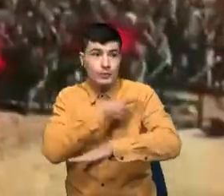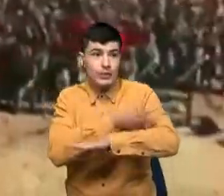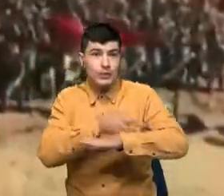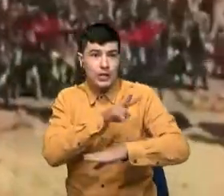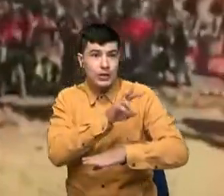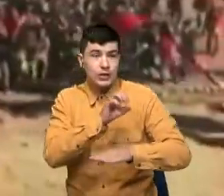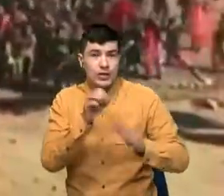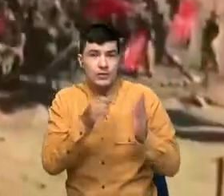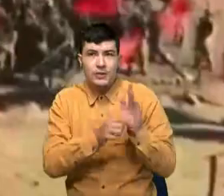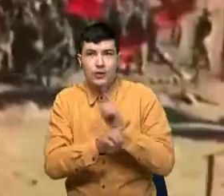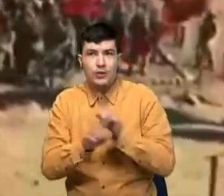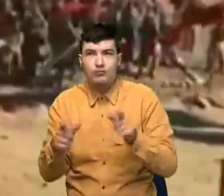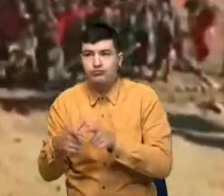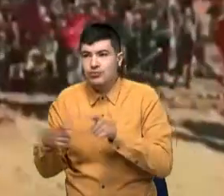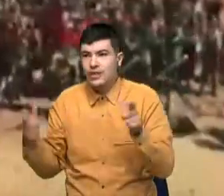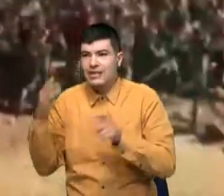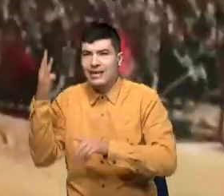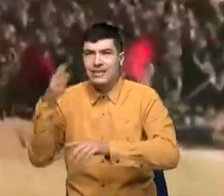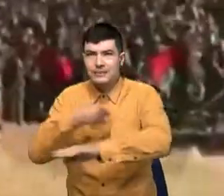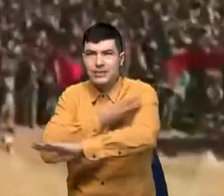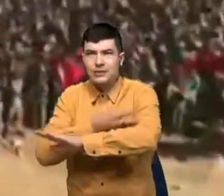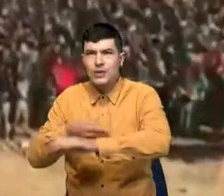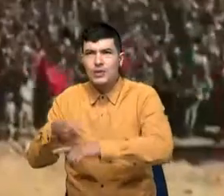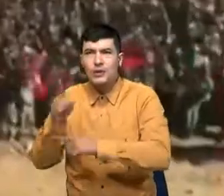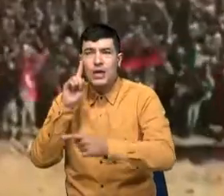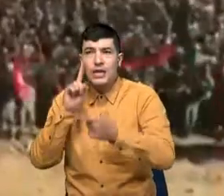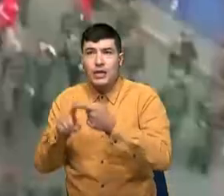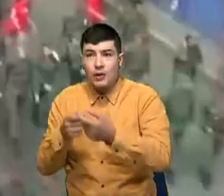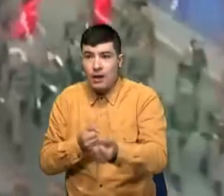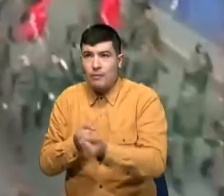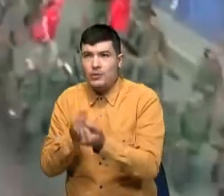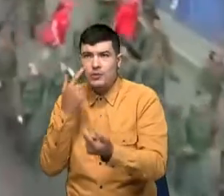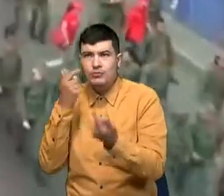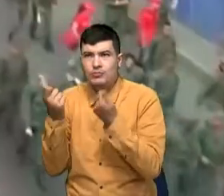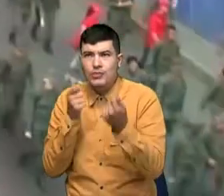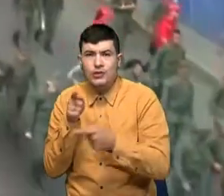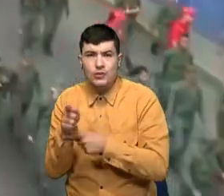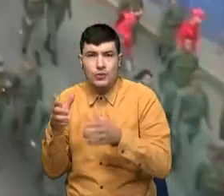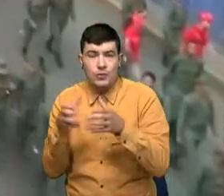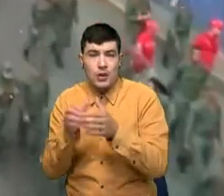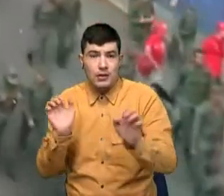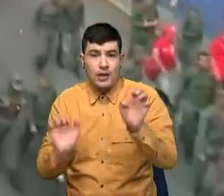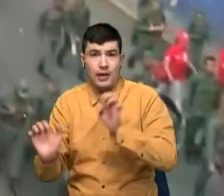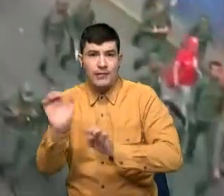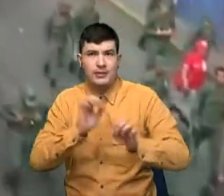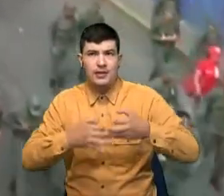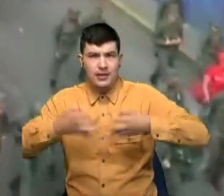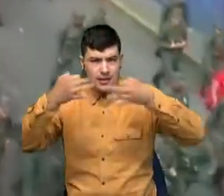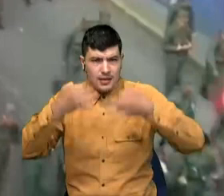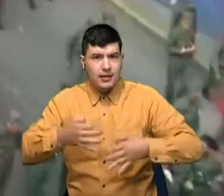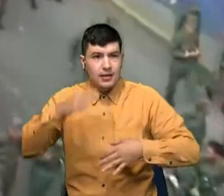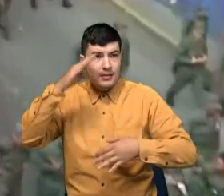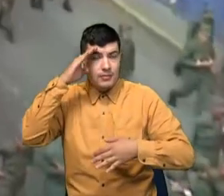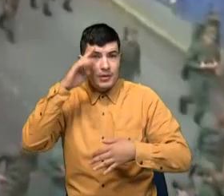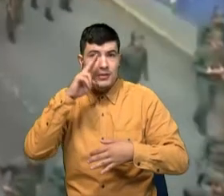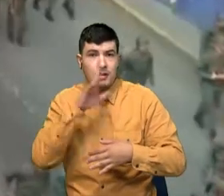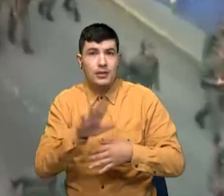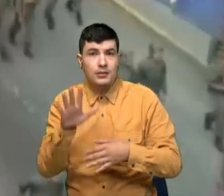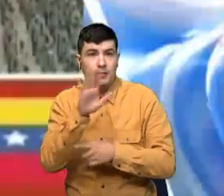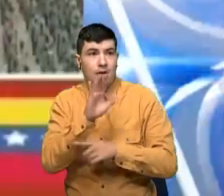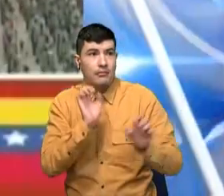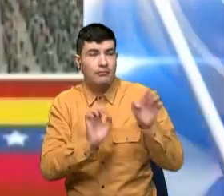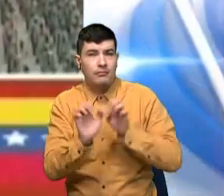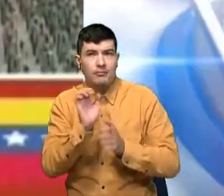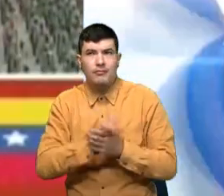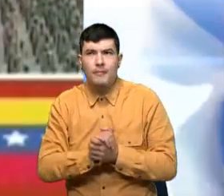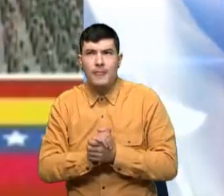2.200.000 a 3 millones, con el objetivo de ser un apoyo estratégico a las Fuerzas Armadas de ese país en defensa de la soberanía ante una amenaza de intervención extranjera.